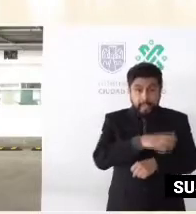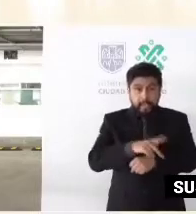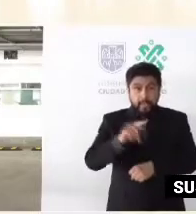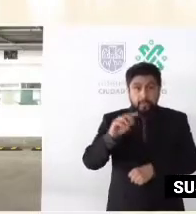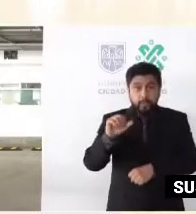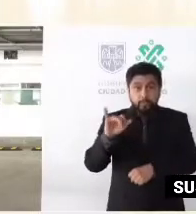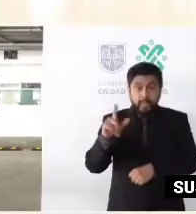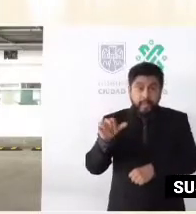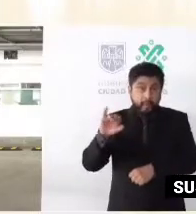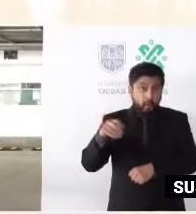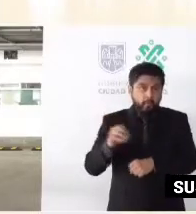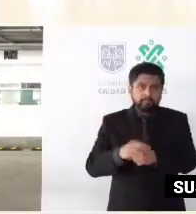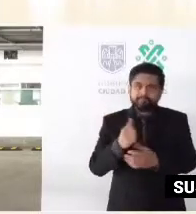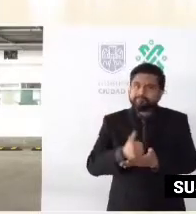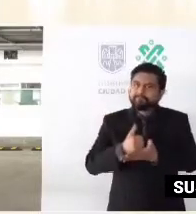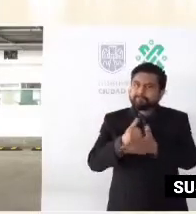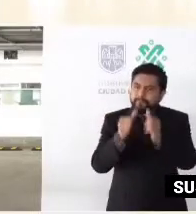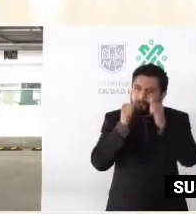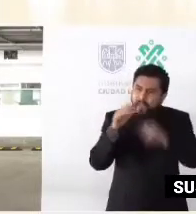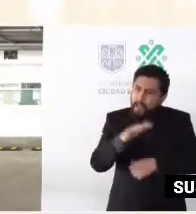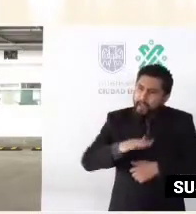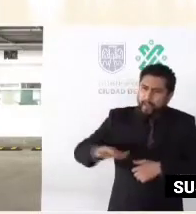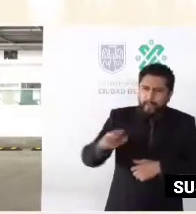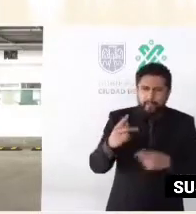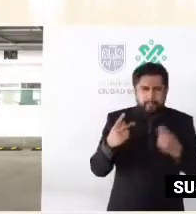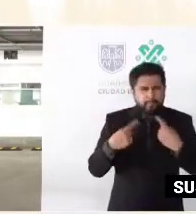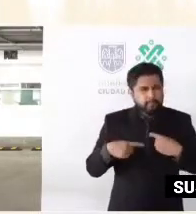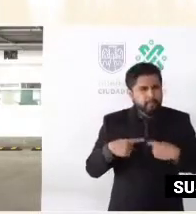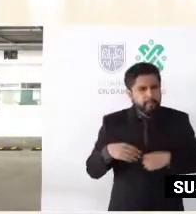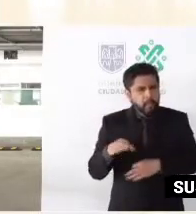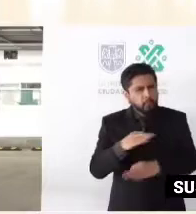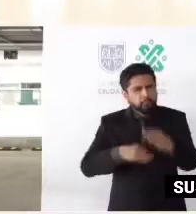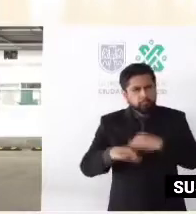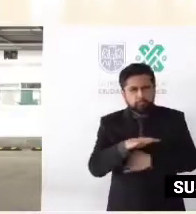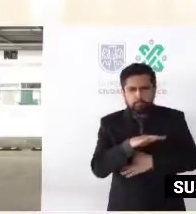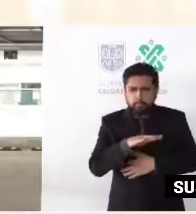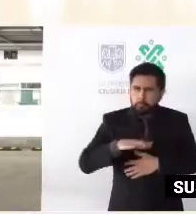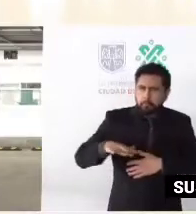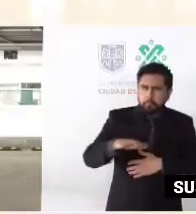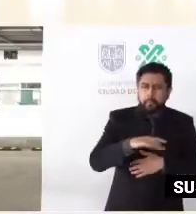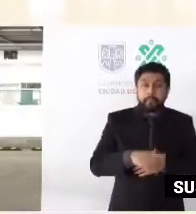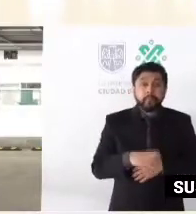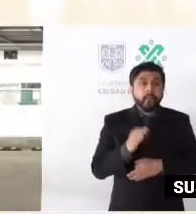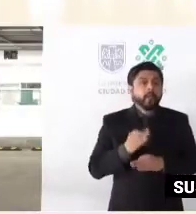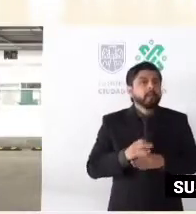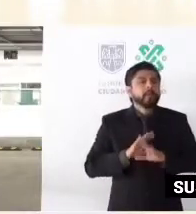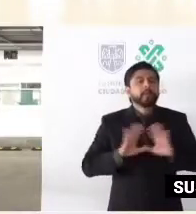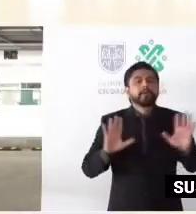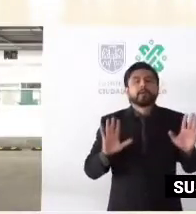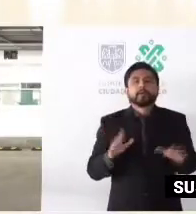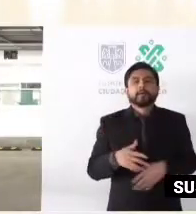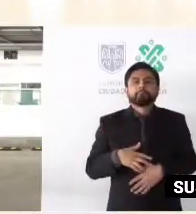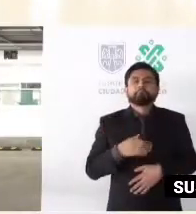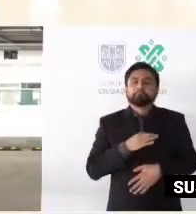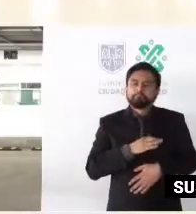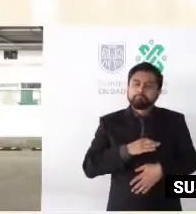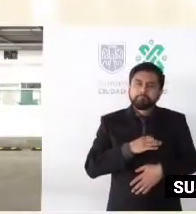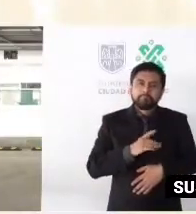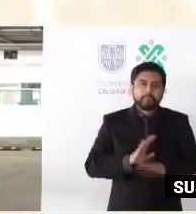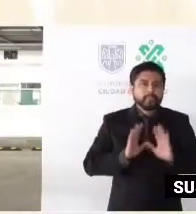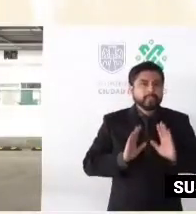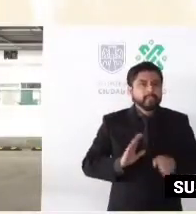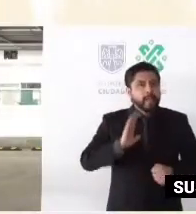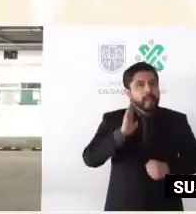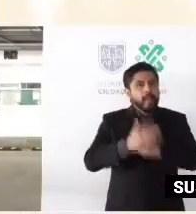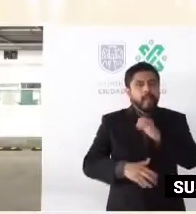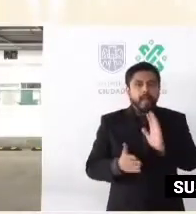estoy realmente contenta de que este espacio sea ya una realidad. Y el otro enorme agradecimiento